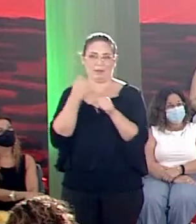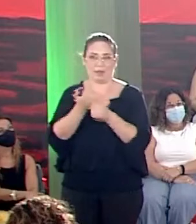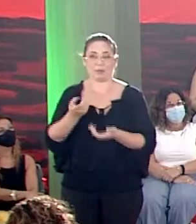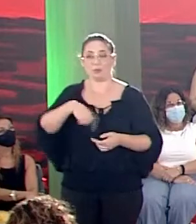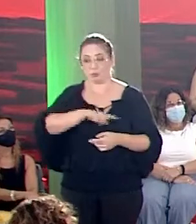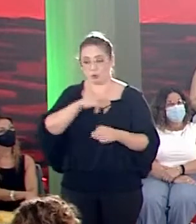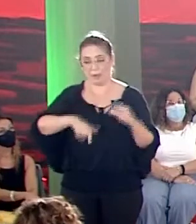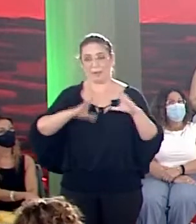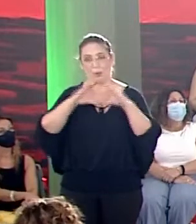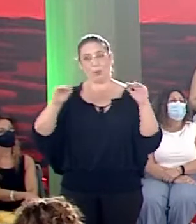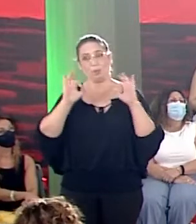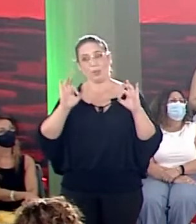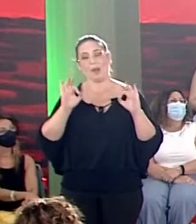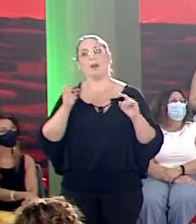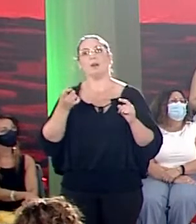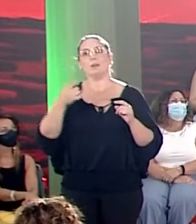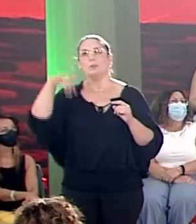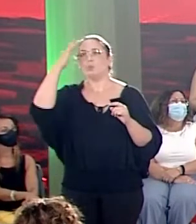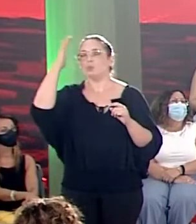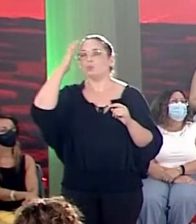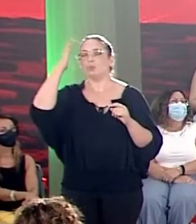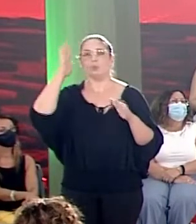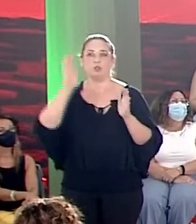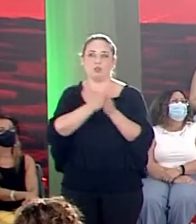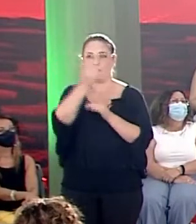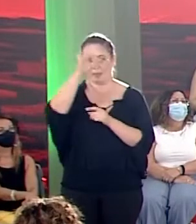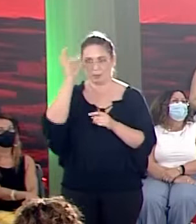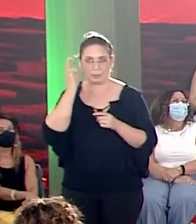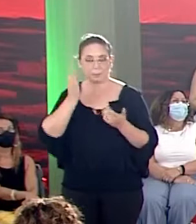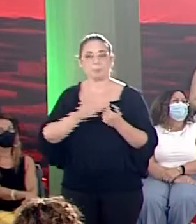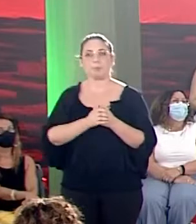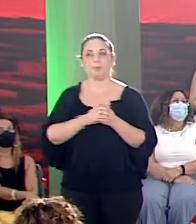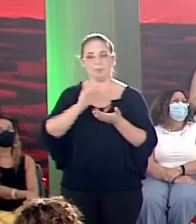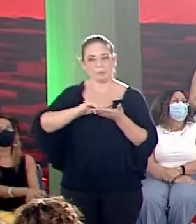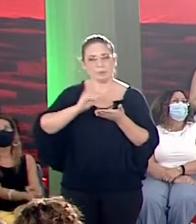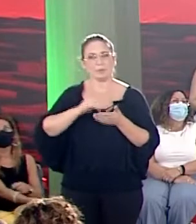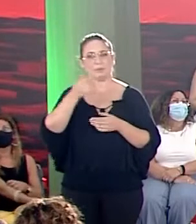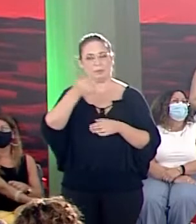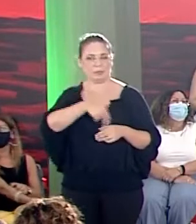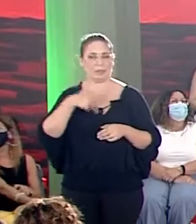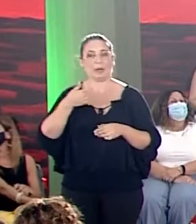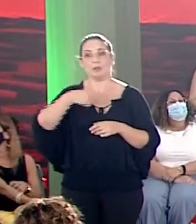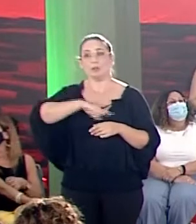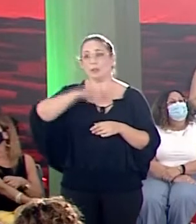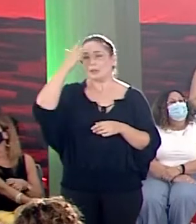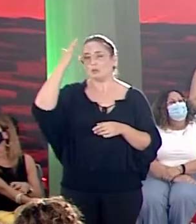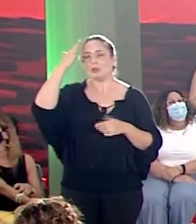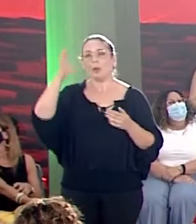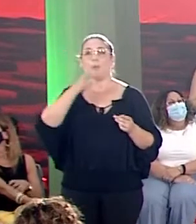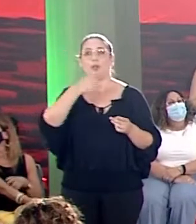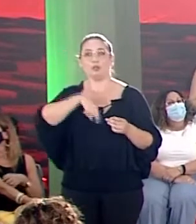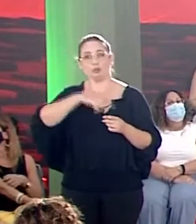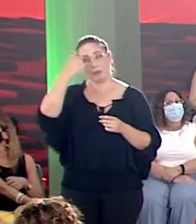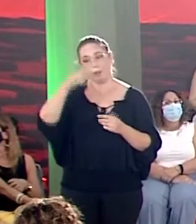Nosotros desde Andalucía estamos ilusionados, compañeros y compañeras, secretario general. Estamos ilusionados porque sabemos que tenemos